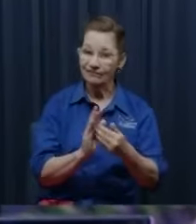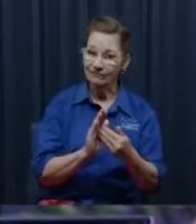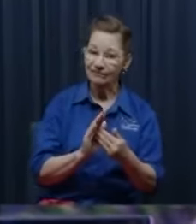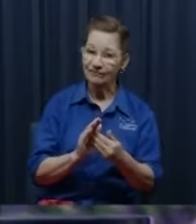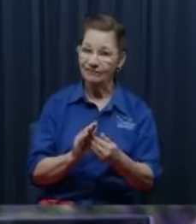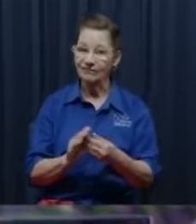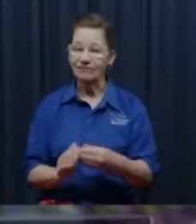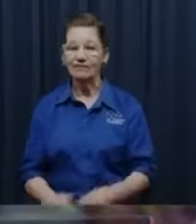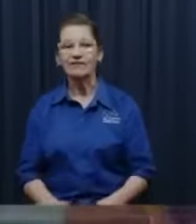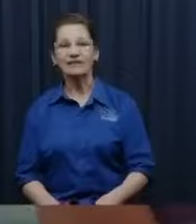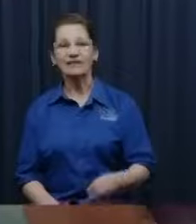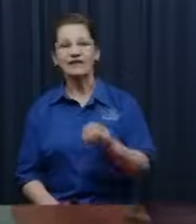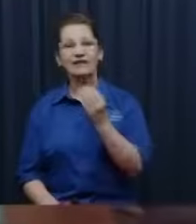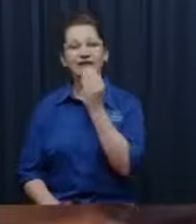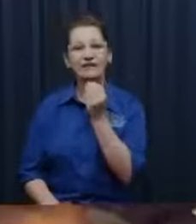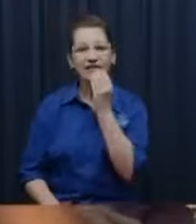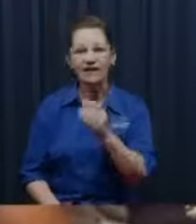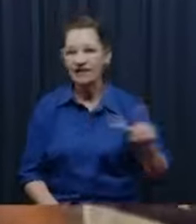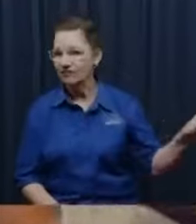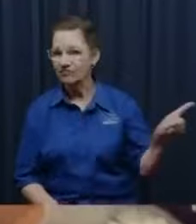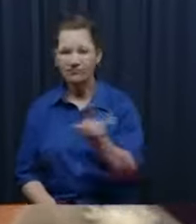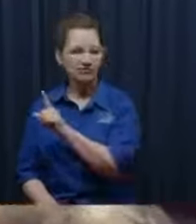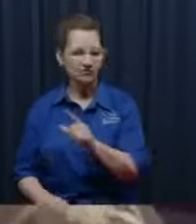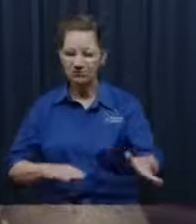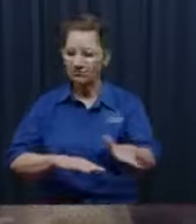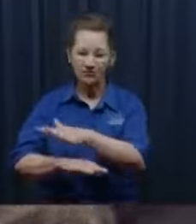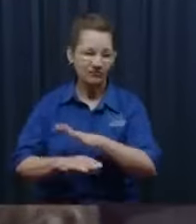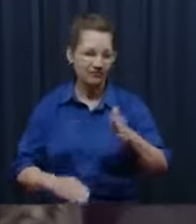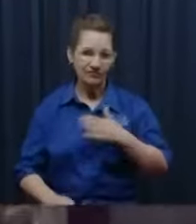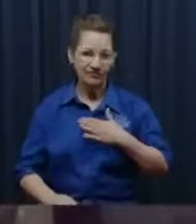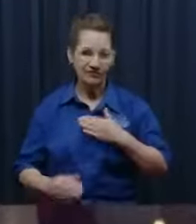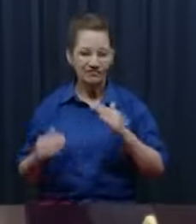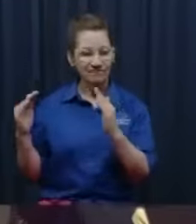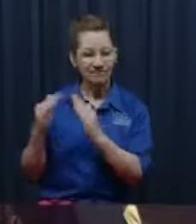viene sobre mi casa ni sobre la gente que cubro